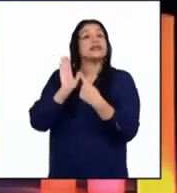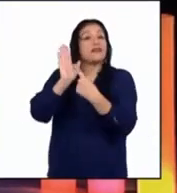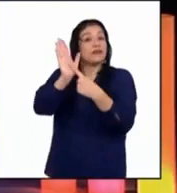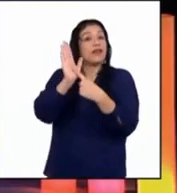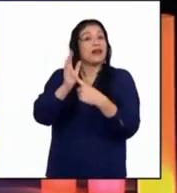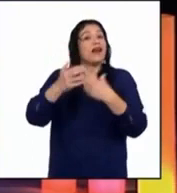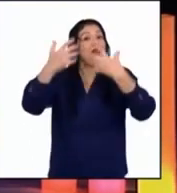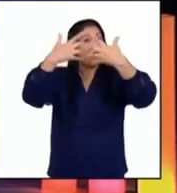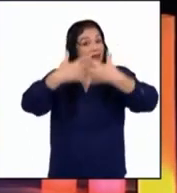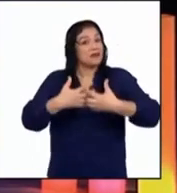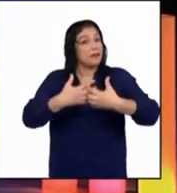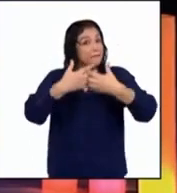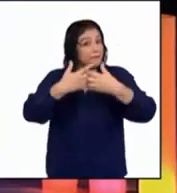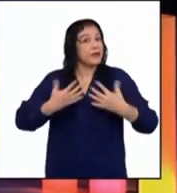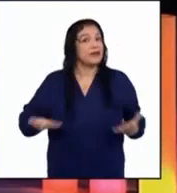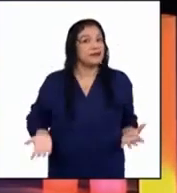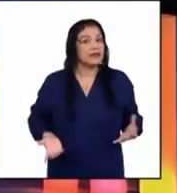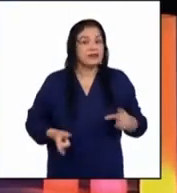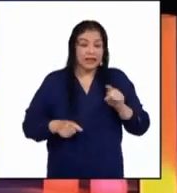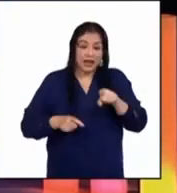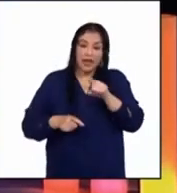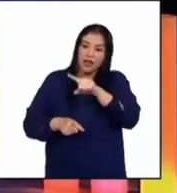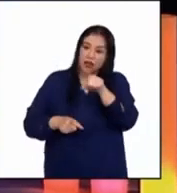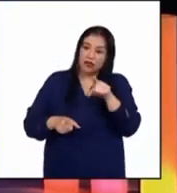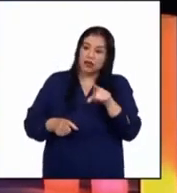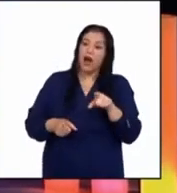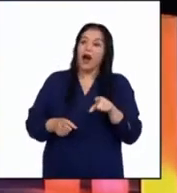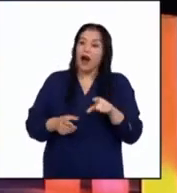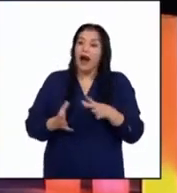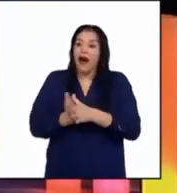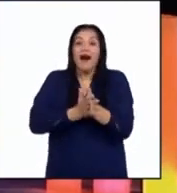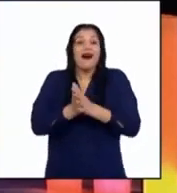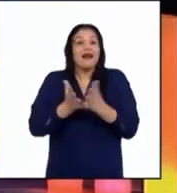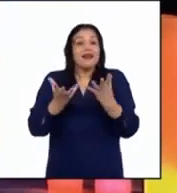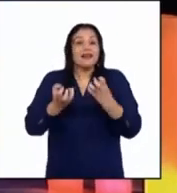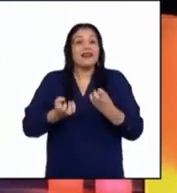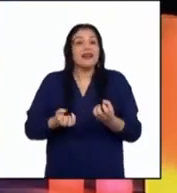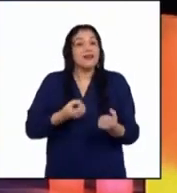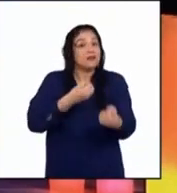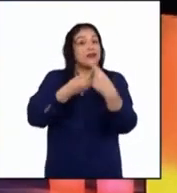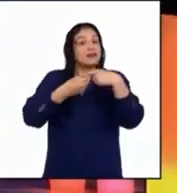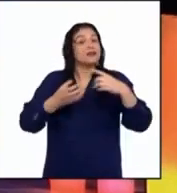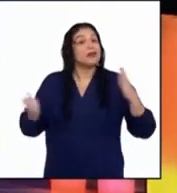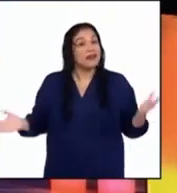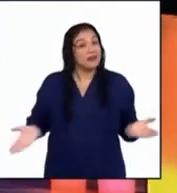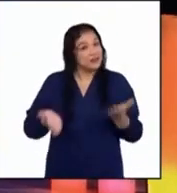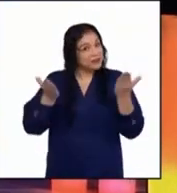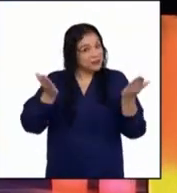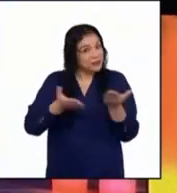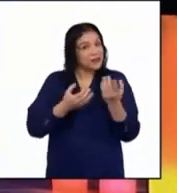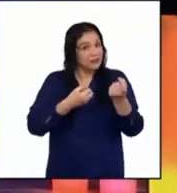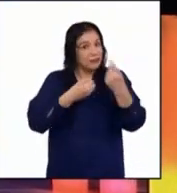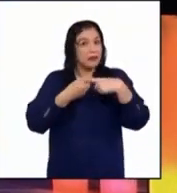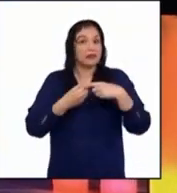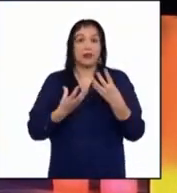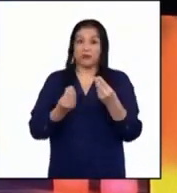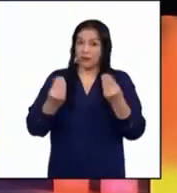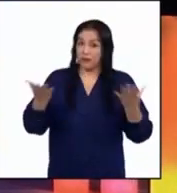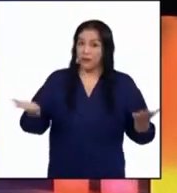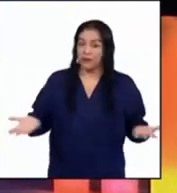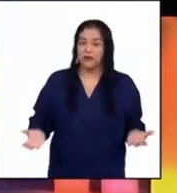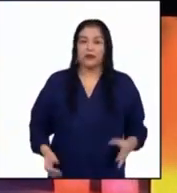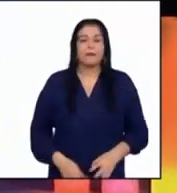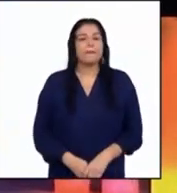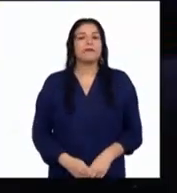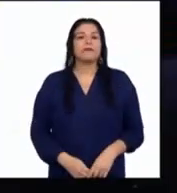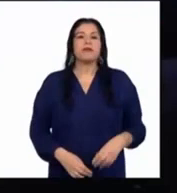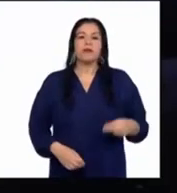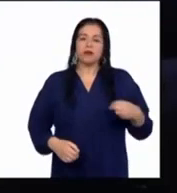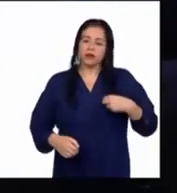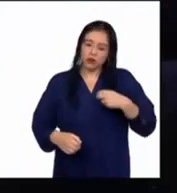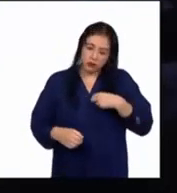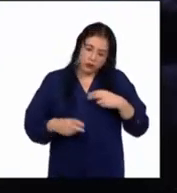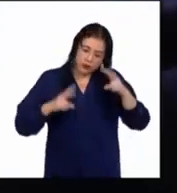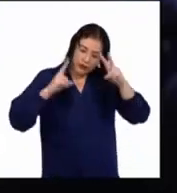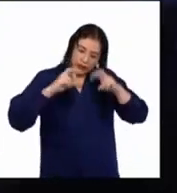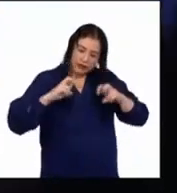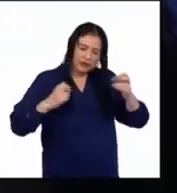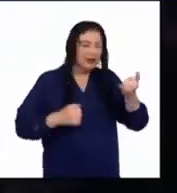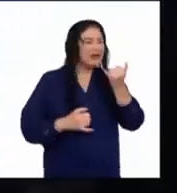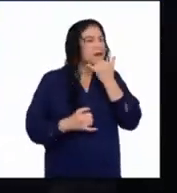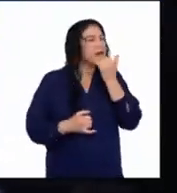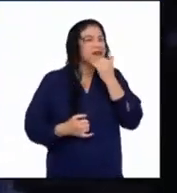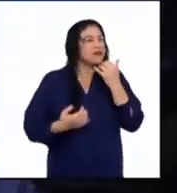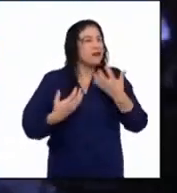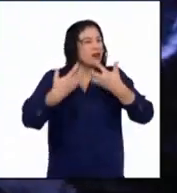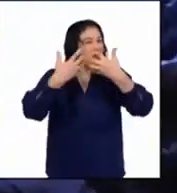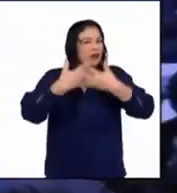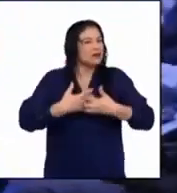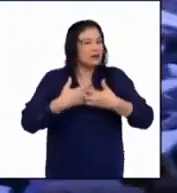modo que su motivación por participar sea, digamos, alta. Nos pusimos a analizar qué cosa pasaba